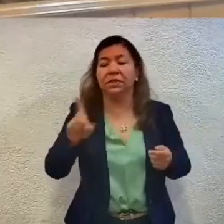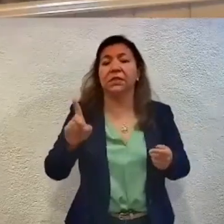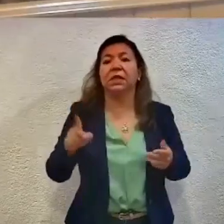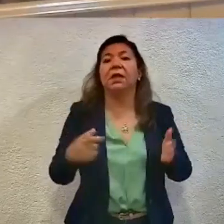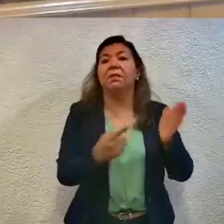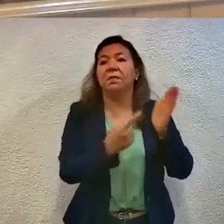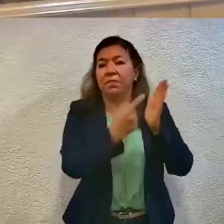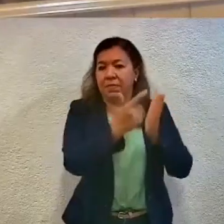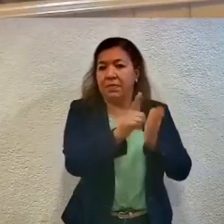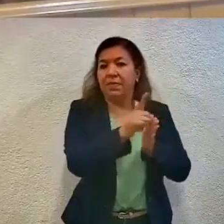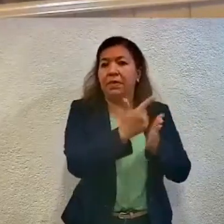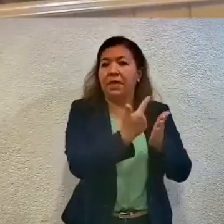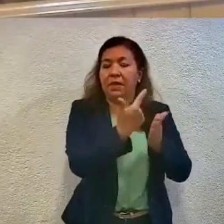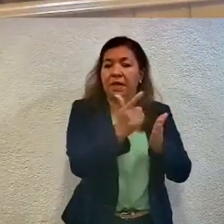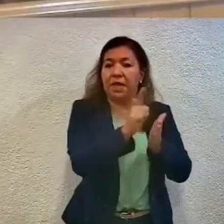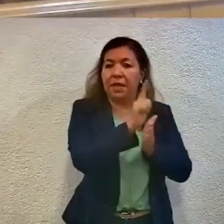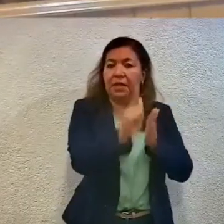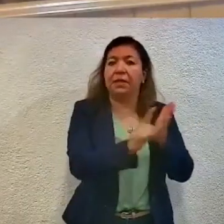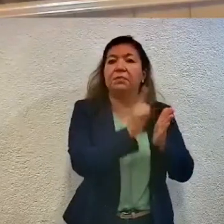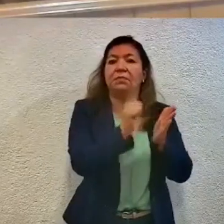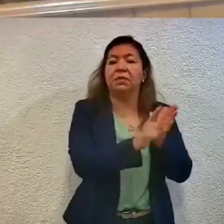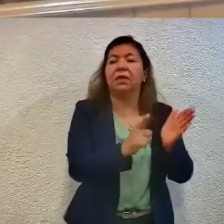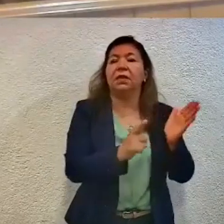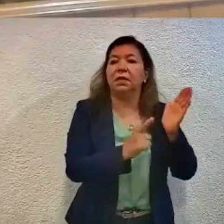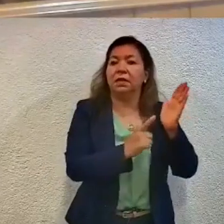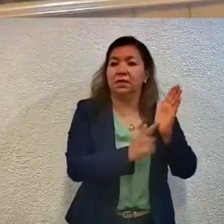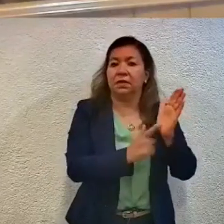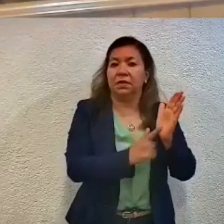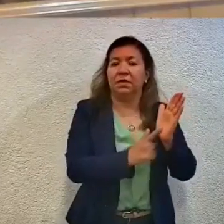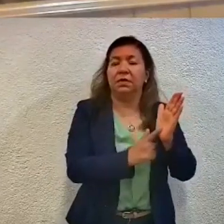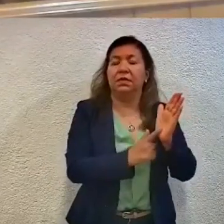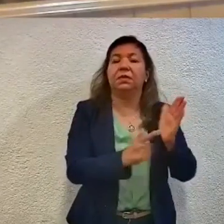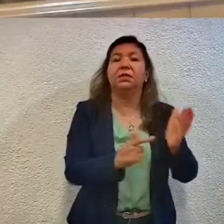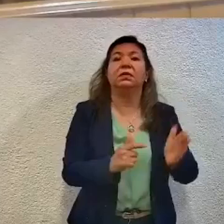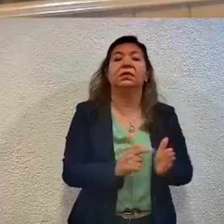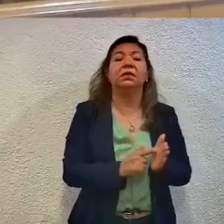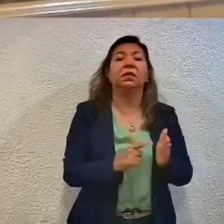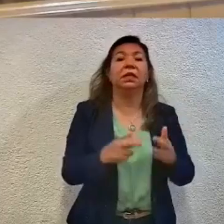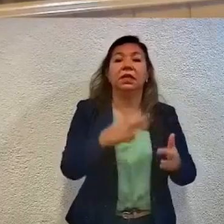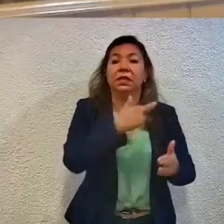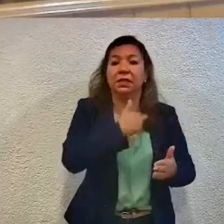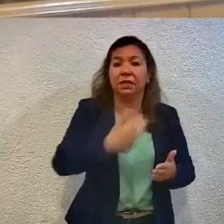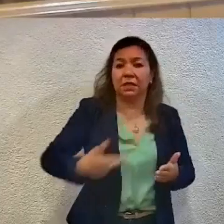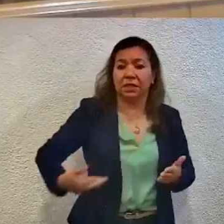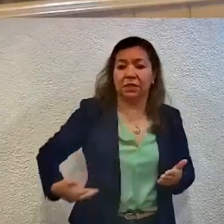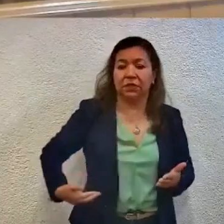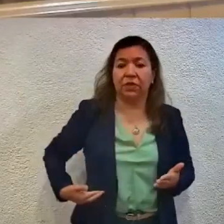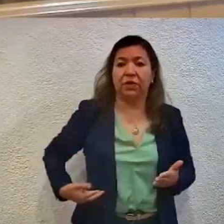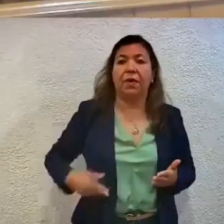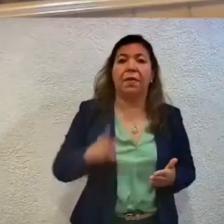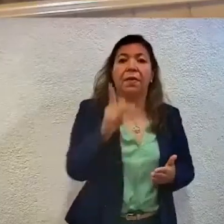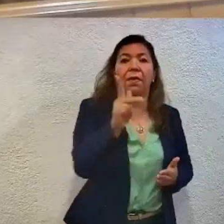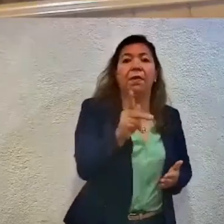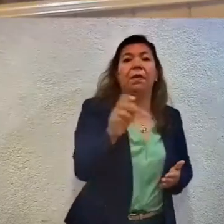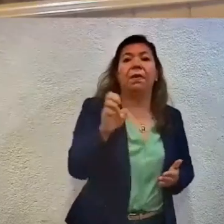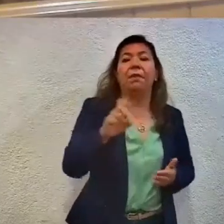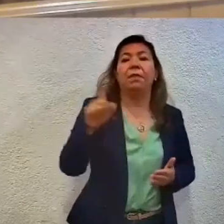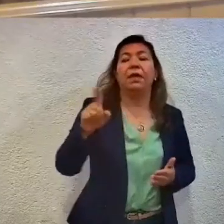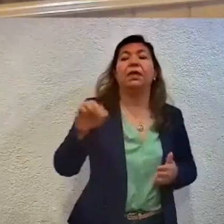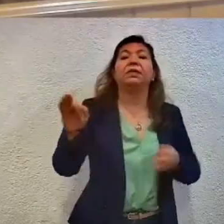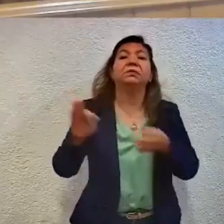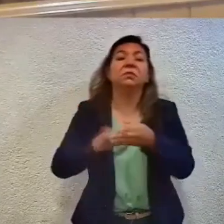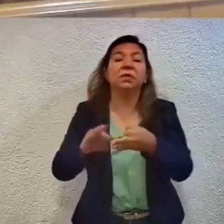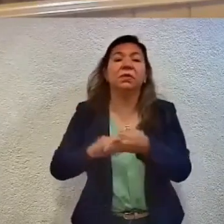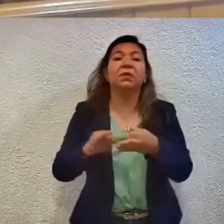actora, sí se realizó apegado al principio de legalidad y, por tanto, la asignación de la fórmula de la lista de regidurías postulada por los